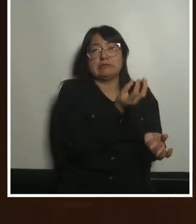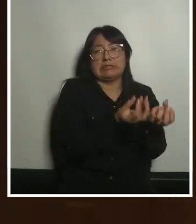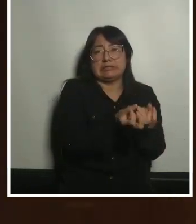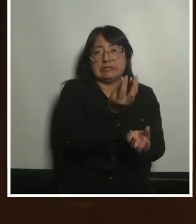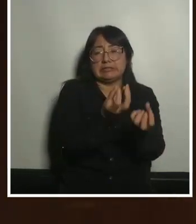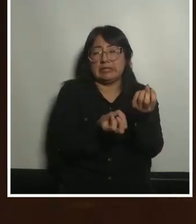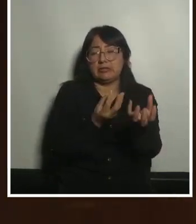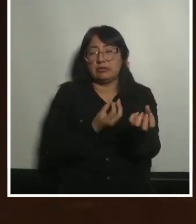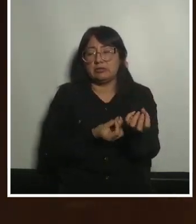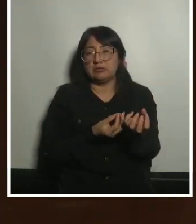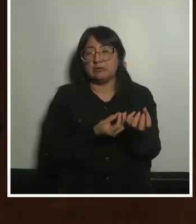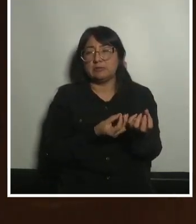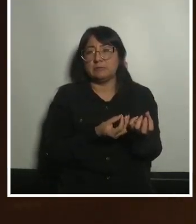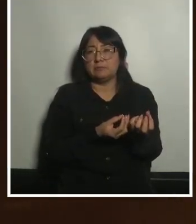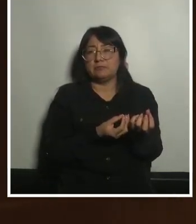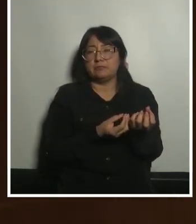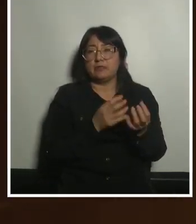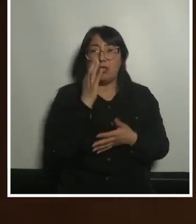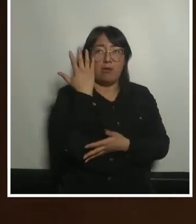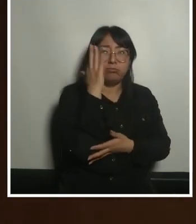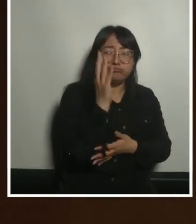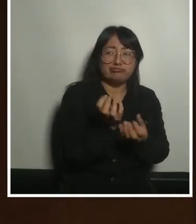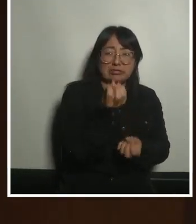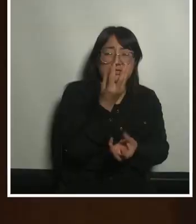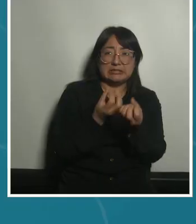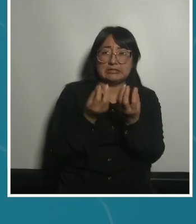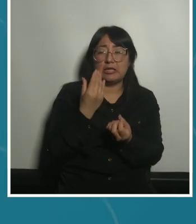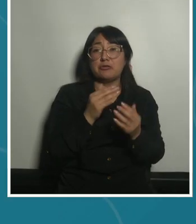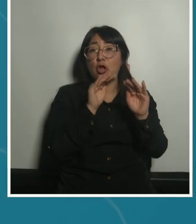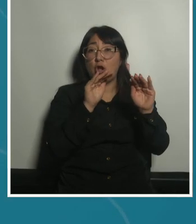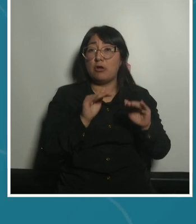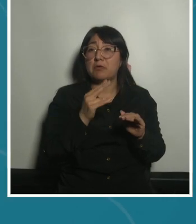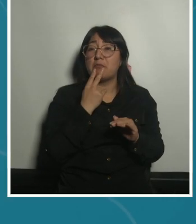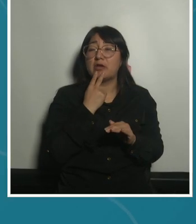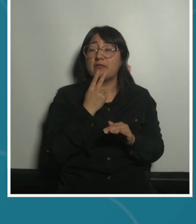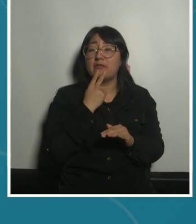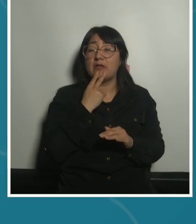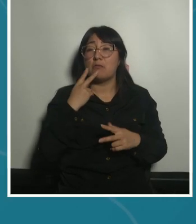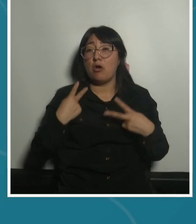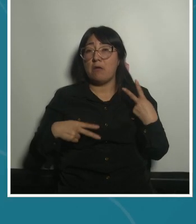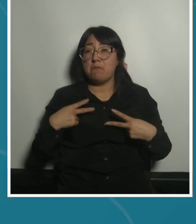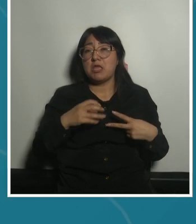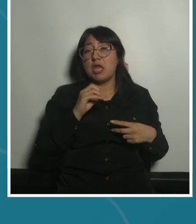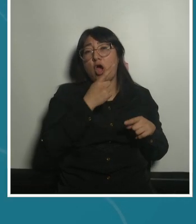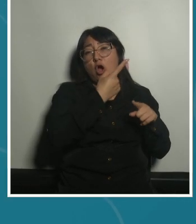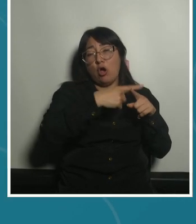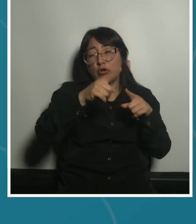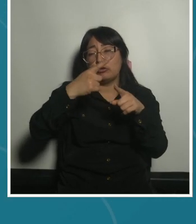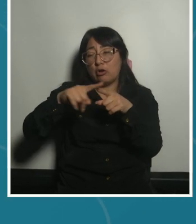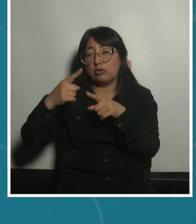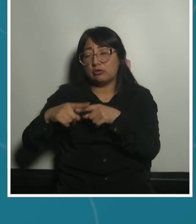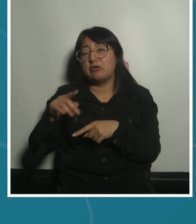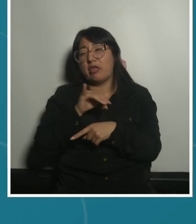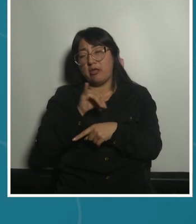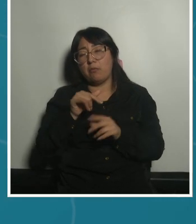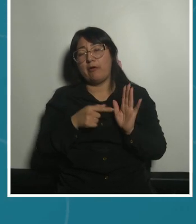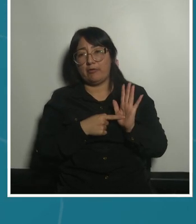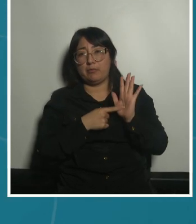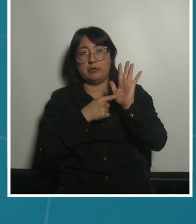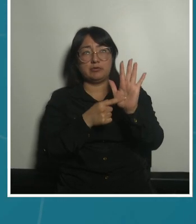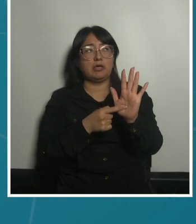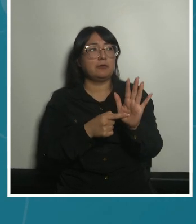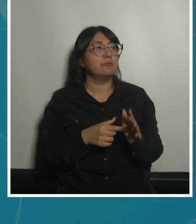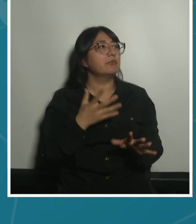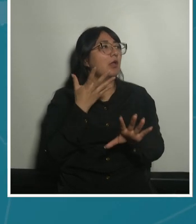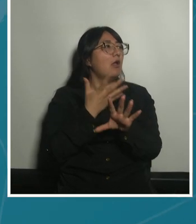¿cierto? Urbano forestal, como los que tuvimos en Viña y tantos otros casos que ya voy a ir mostrando.